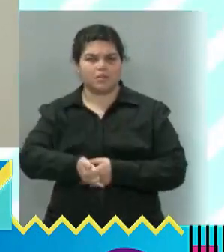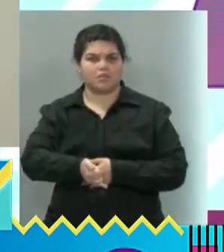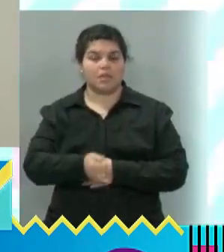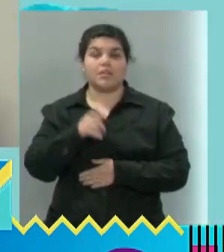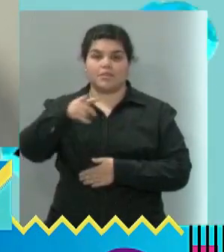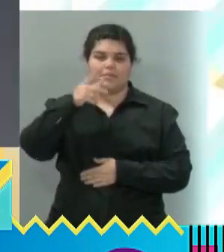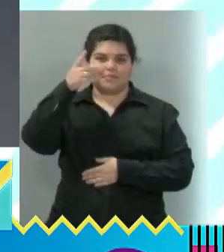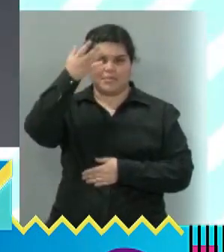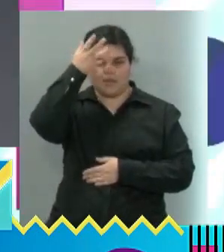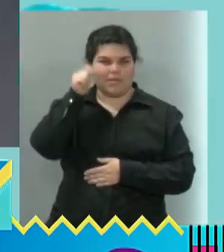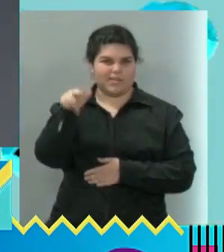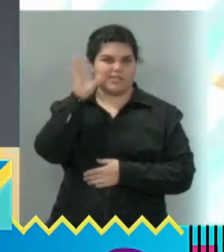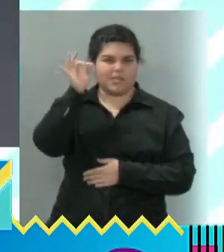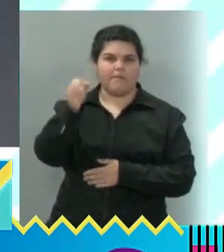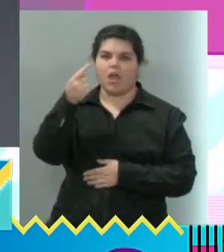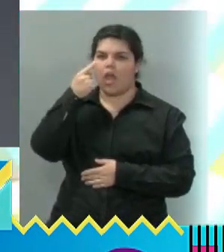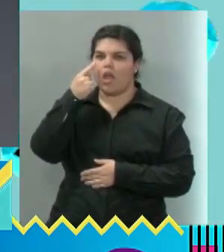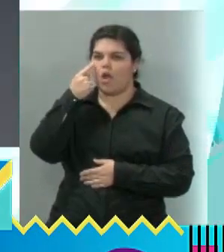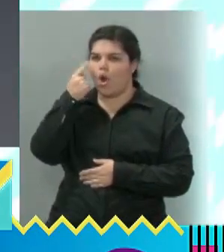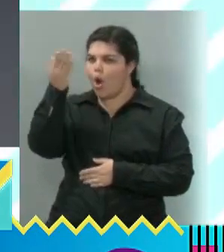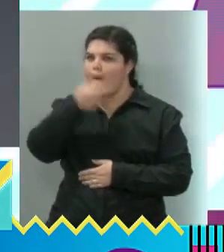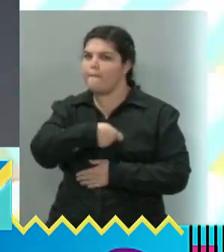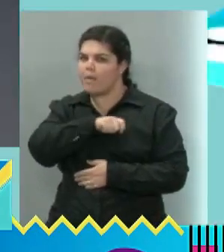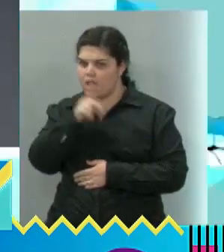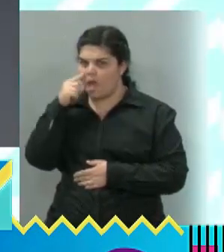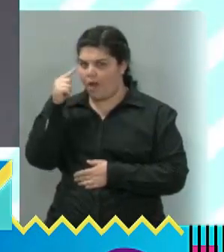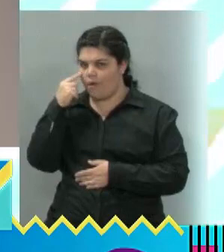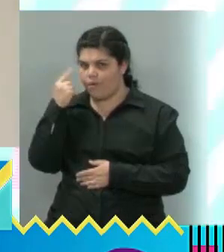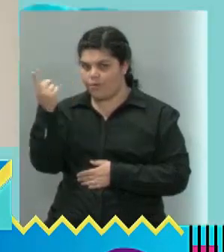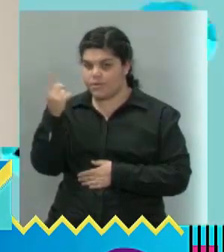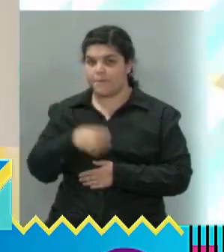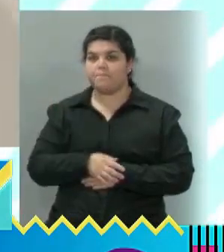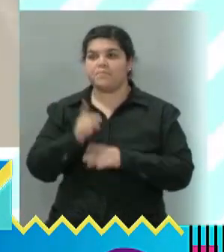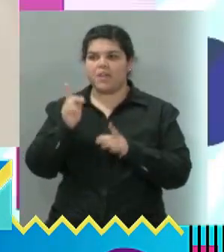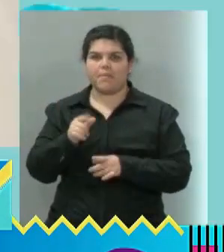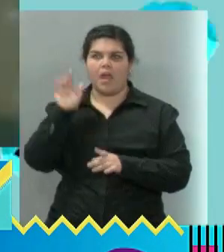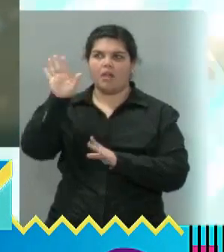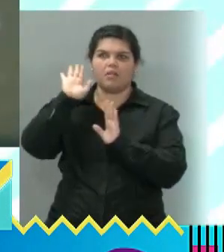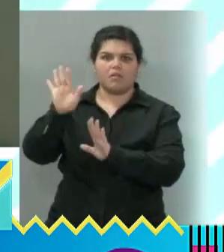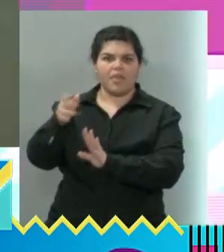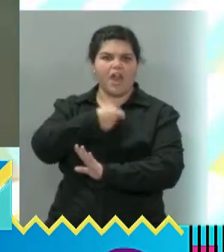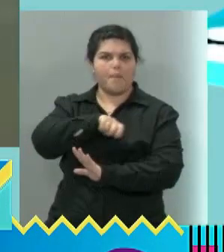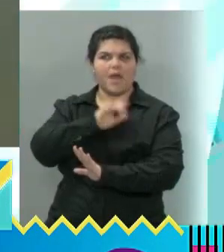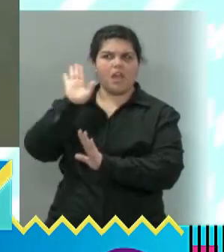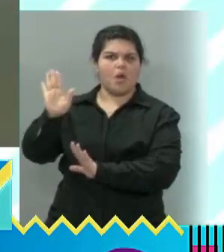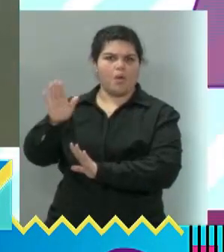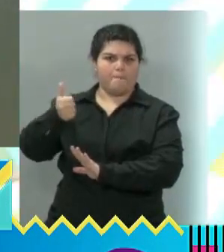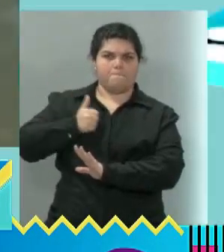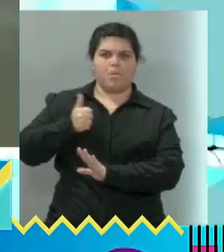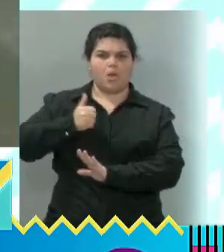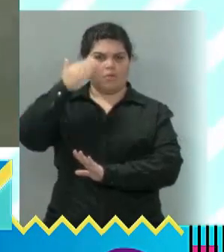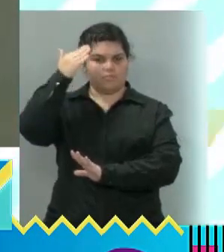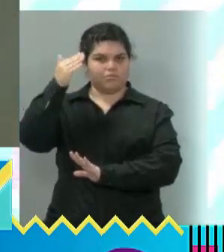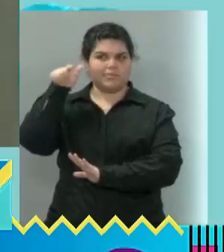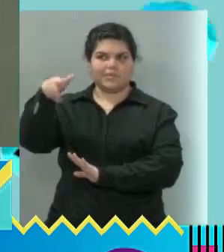en España y él toma una decisión que realmente, pudiendo haberse quedado en España, siendo un gran militar y un hombre